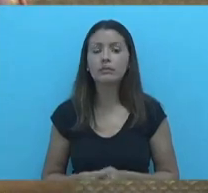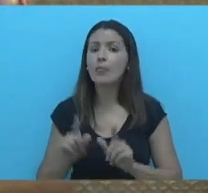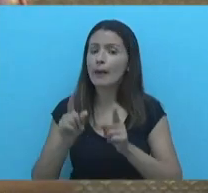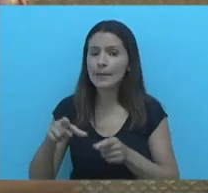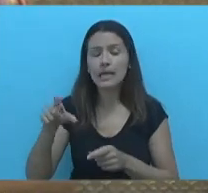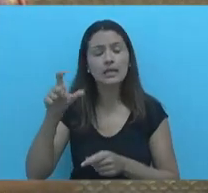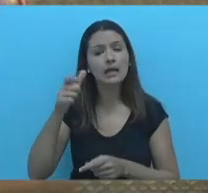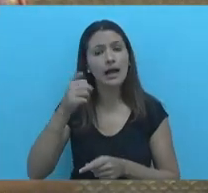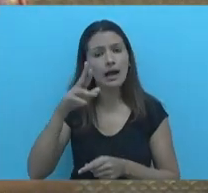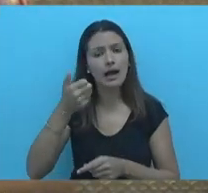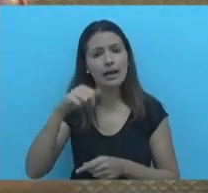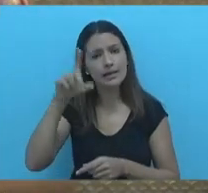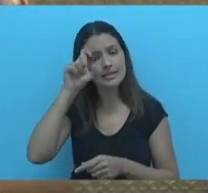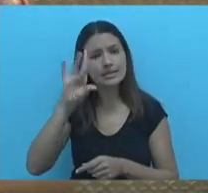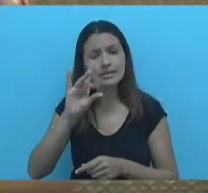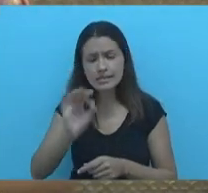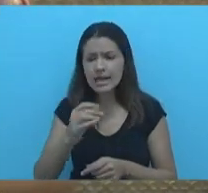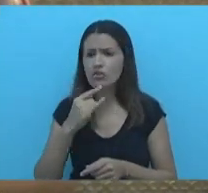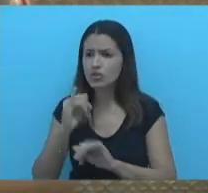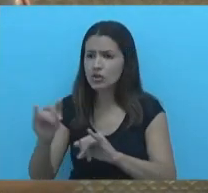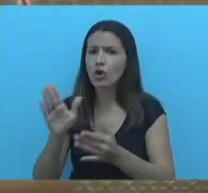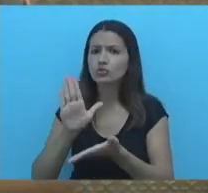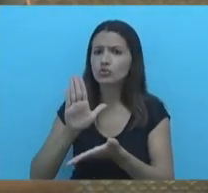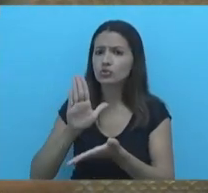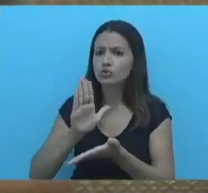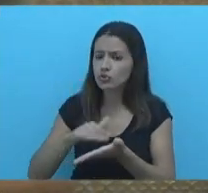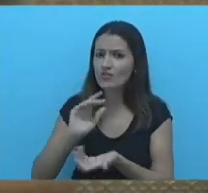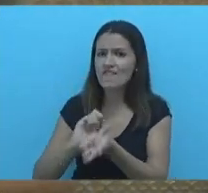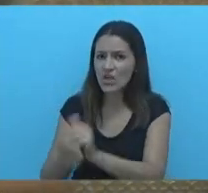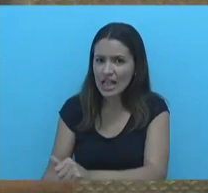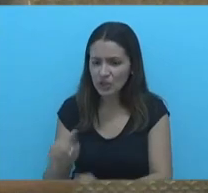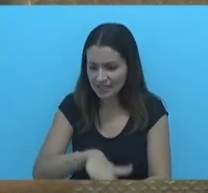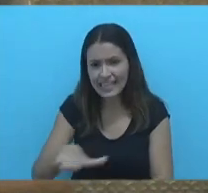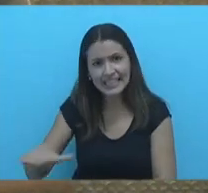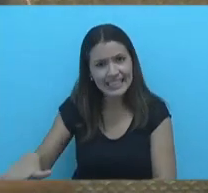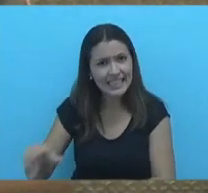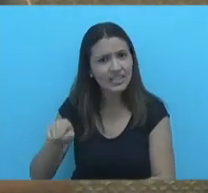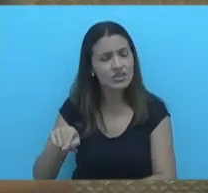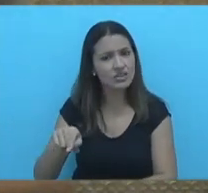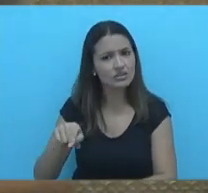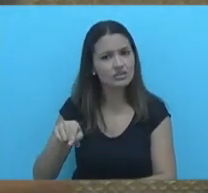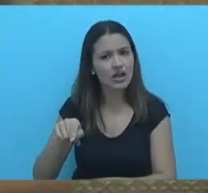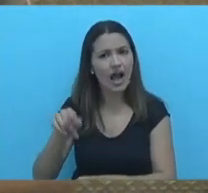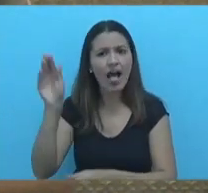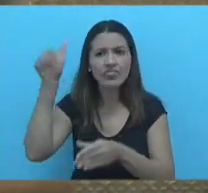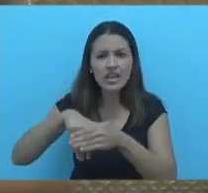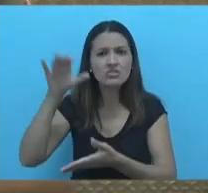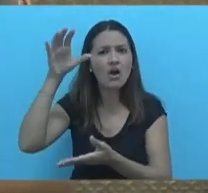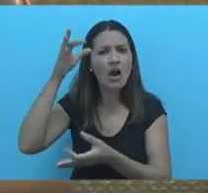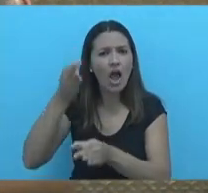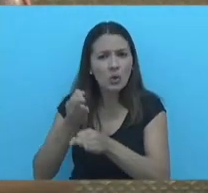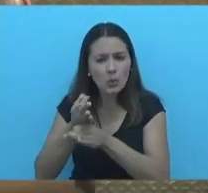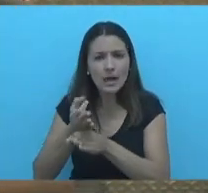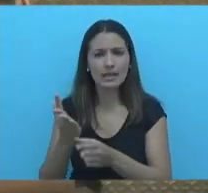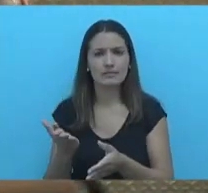Arancedo en relación a las violaciones que habían hecho de chicos en esos institutos, en esos colegios, en